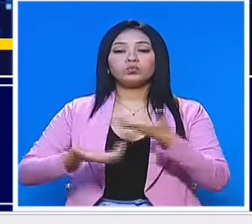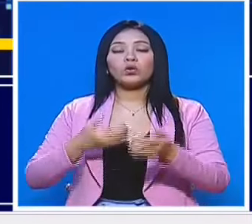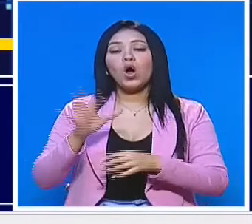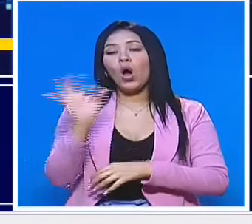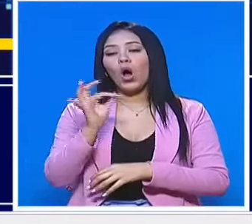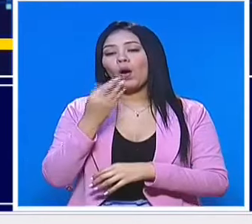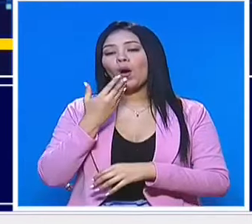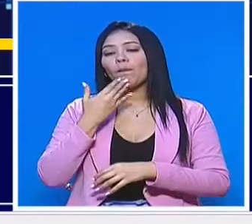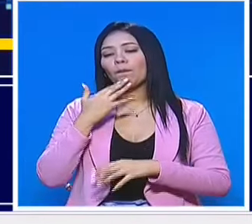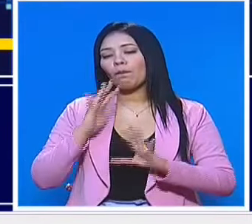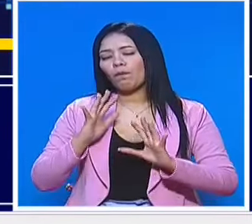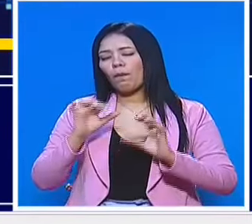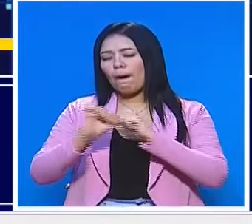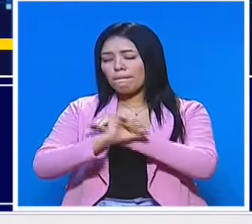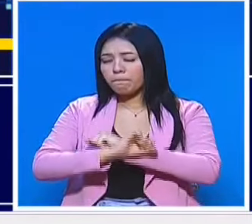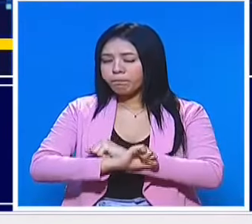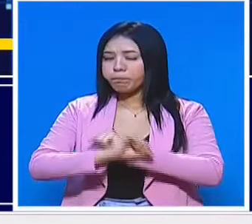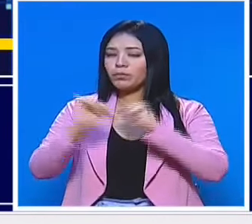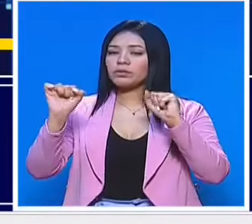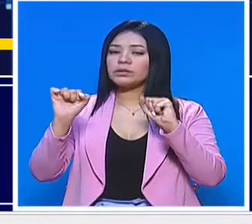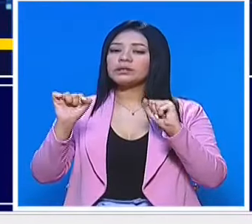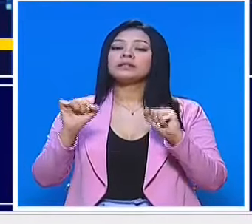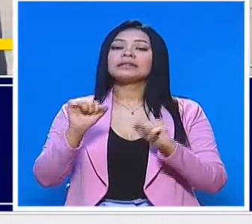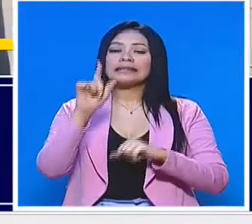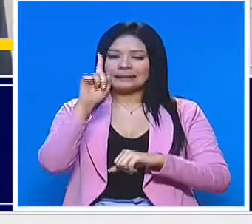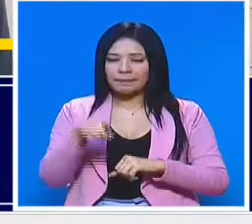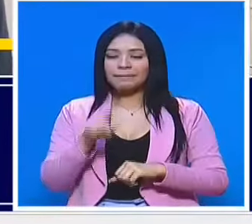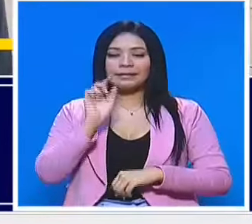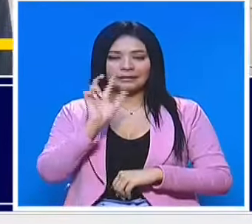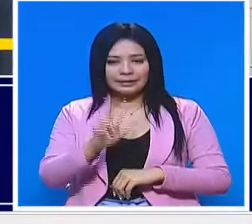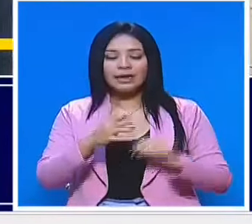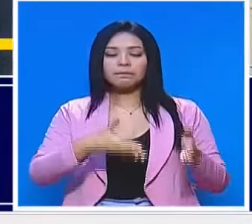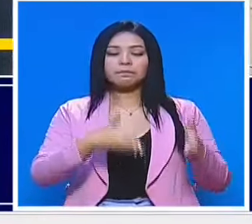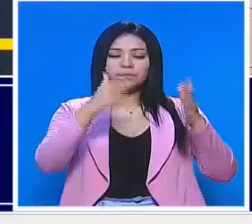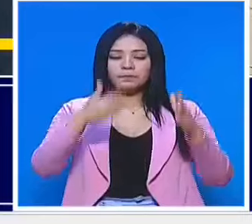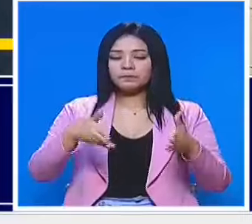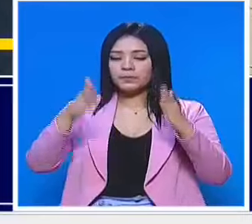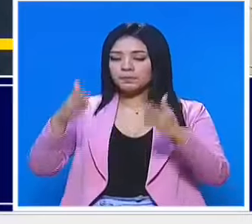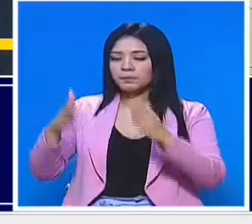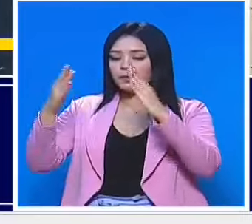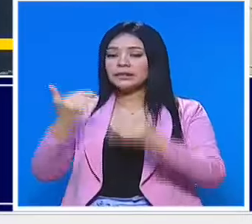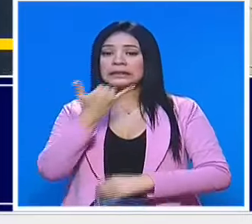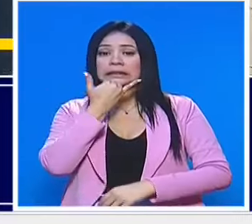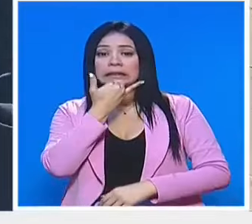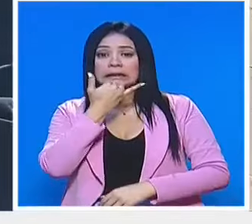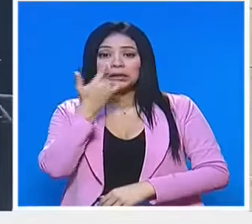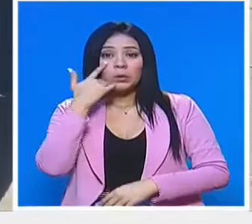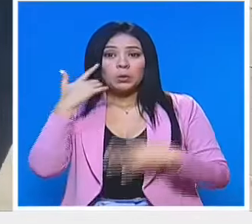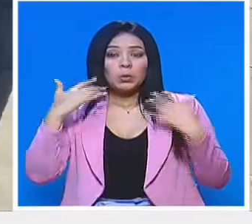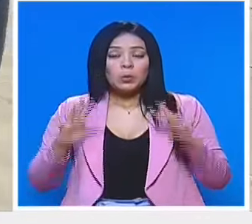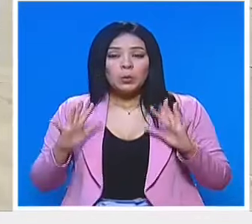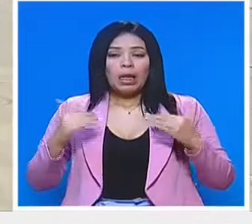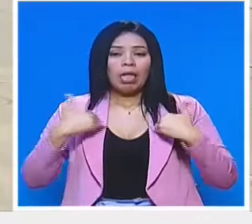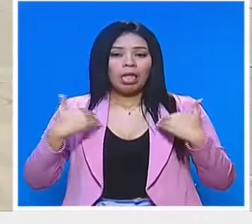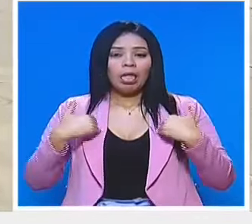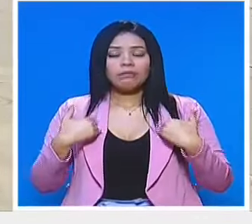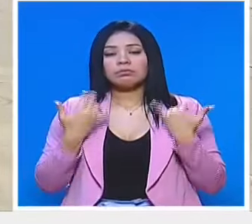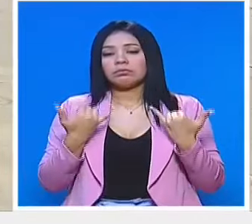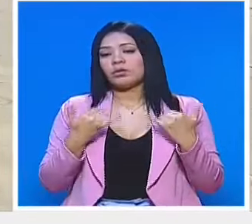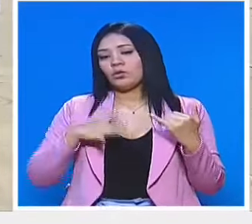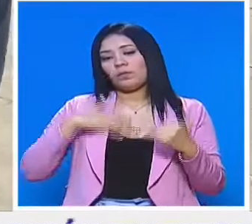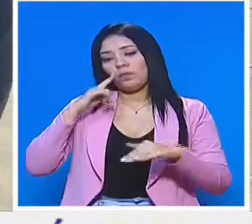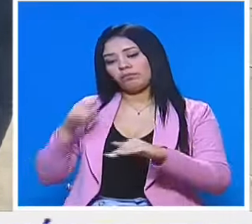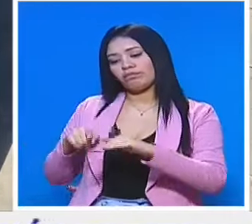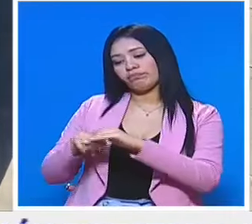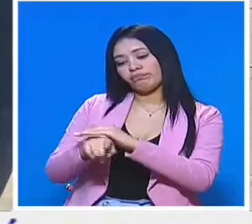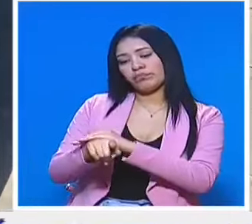explosión generó daños en otros 3 bloques. Y de hecho, incluso hasta este momento no hemos podido acceder. Hay un perímetro